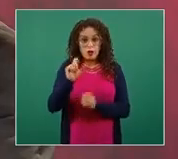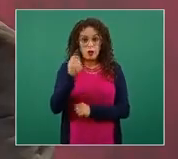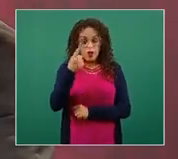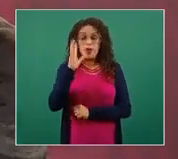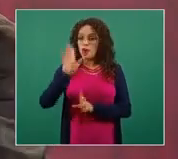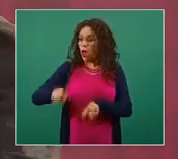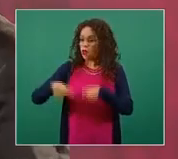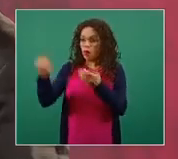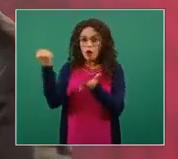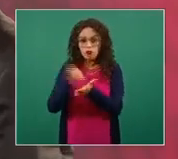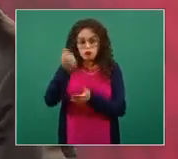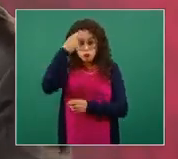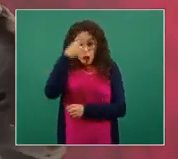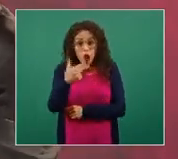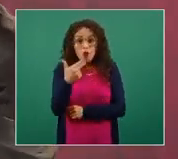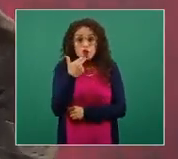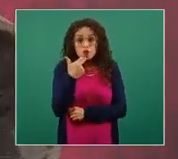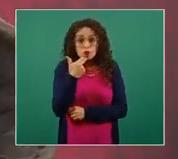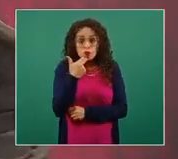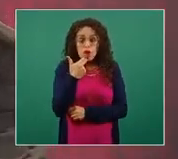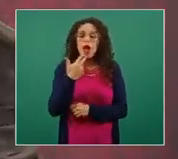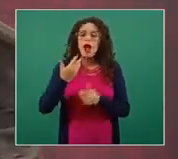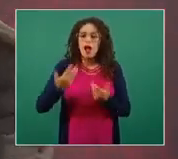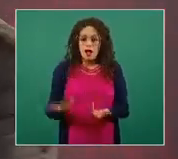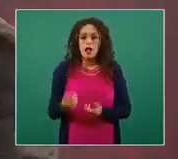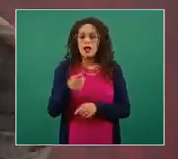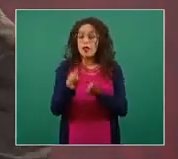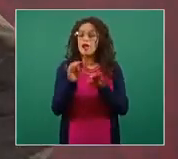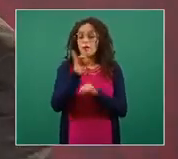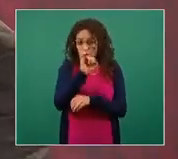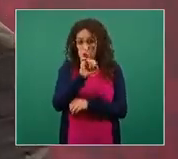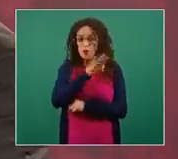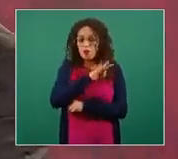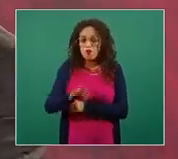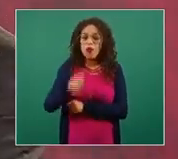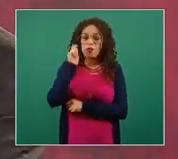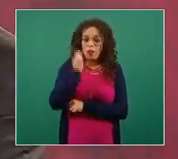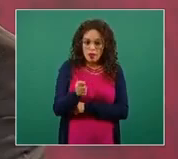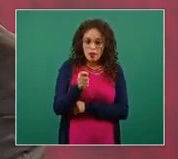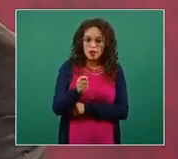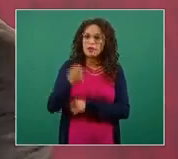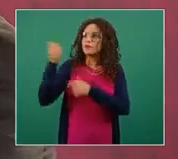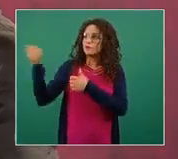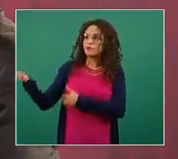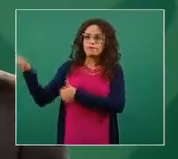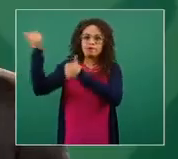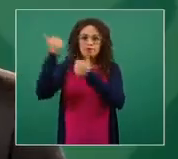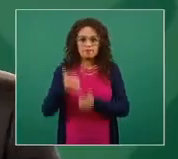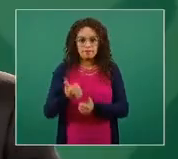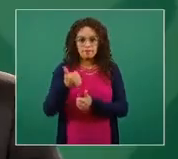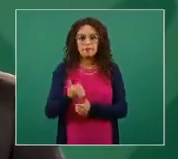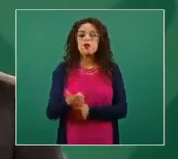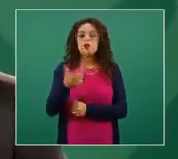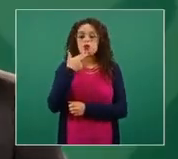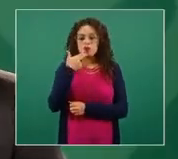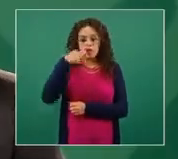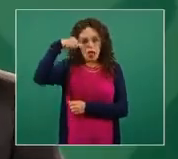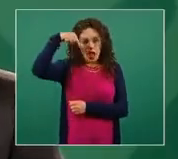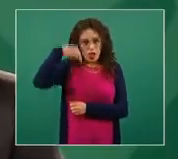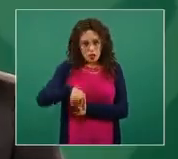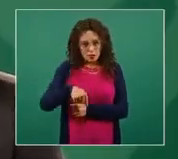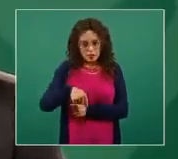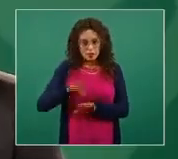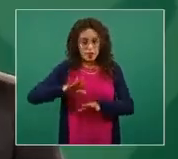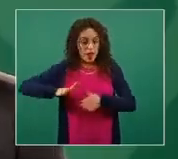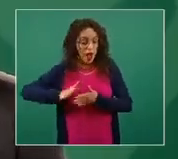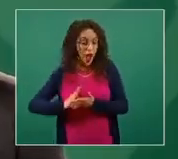emergencia, está facultada para ser importada y utilizada en el país. Punto y aparte es la